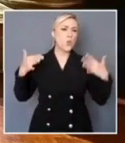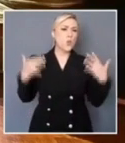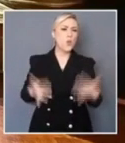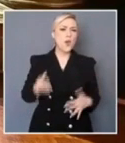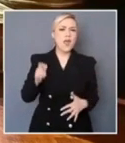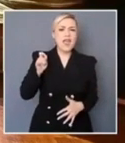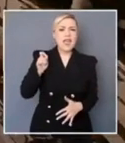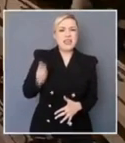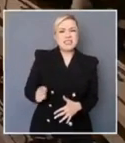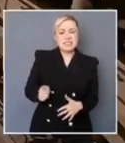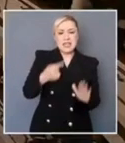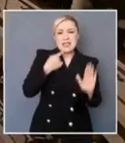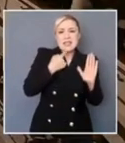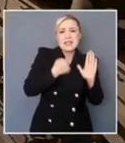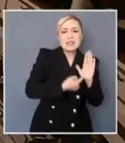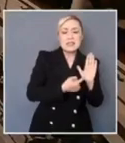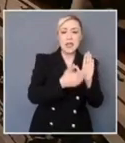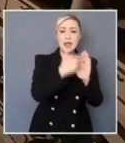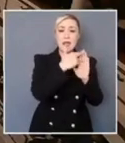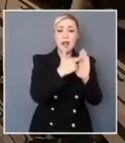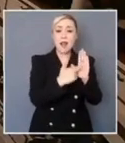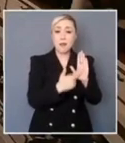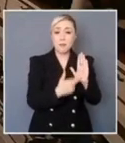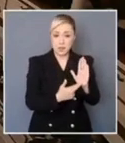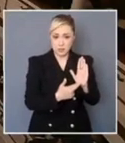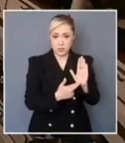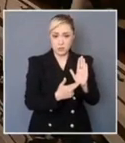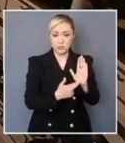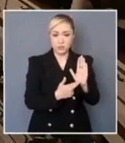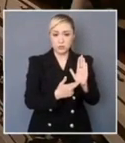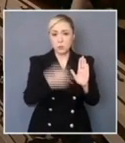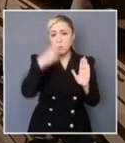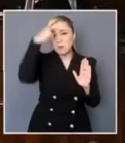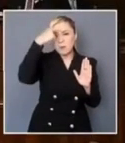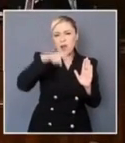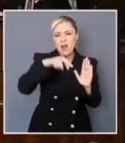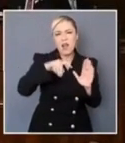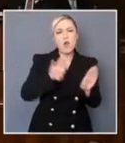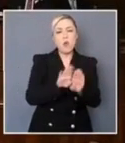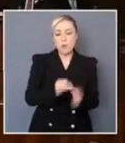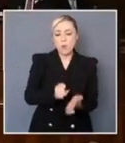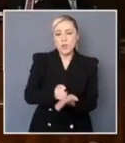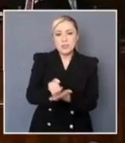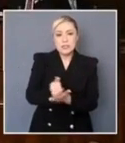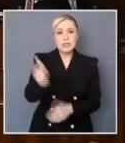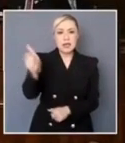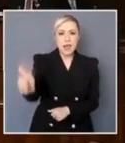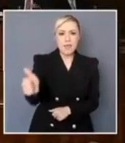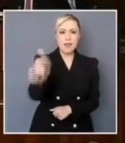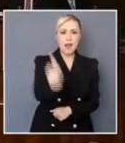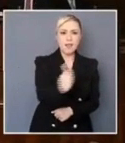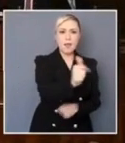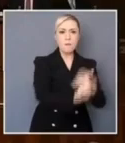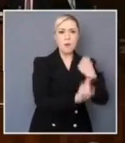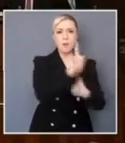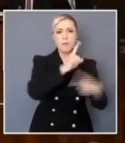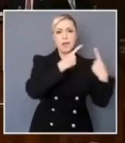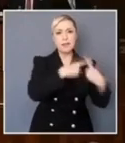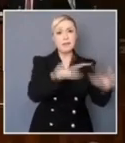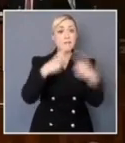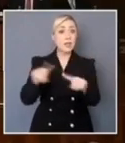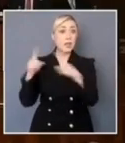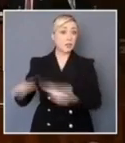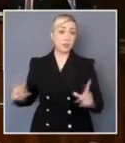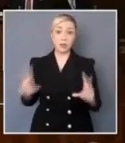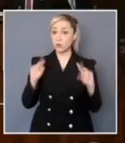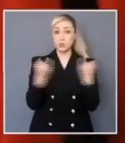inmersos en las normas para así decidir cada caso concreto. Esta